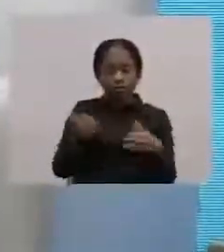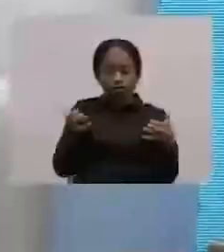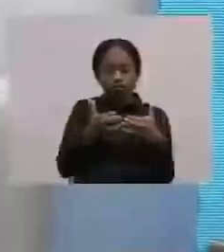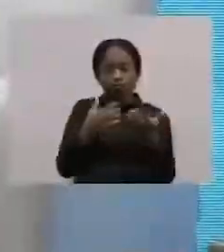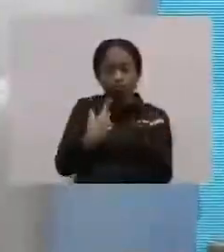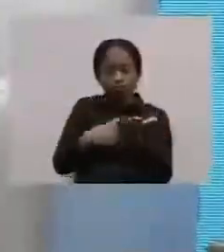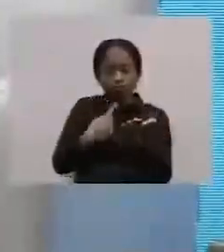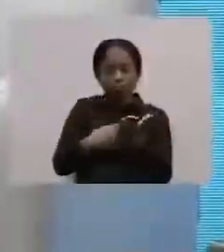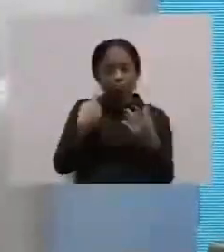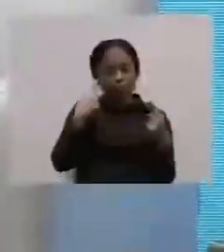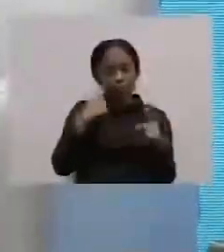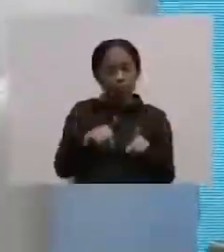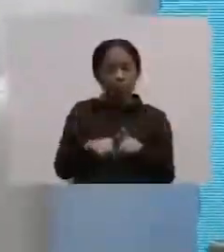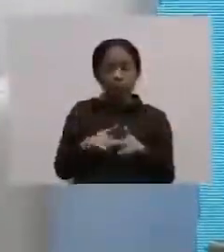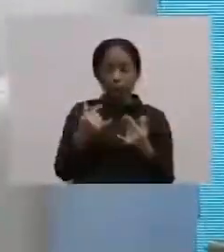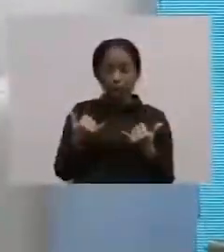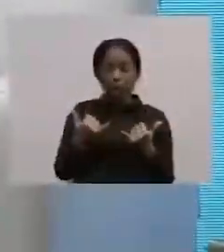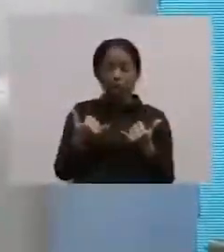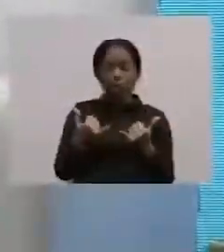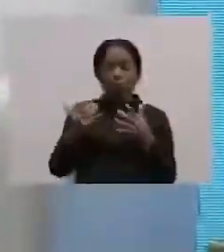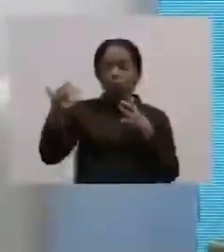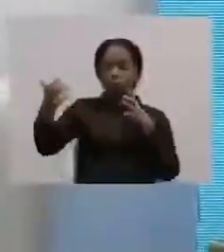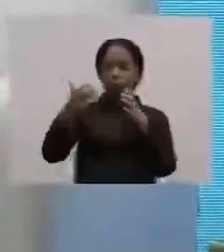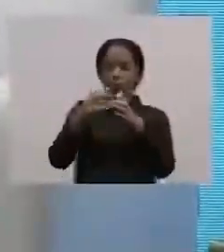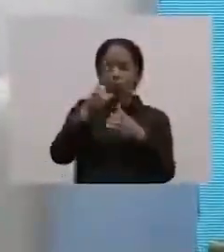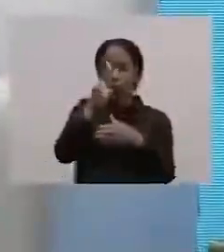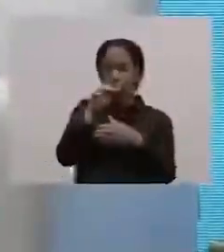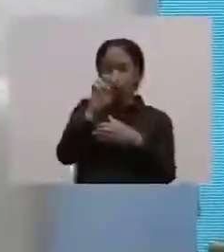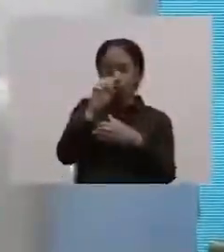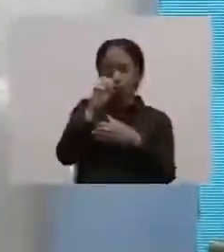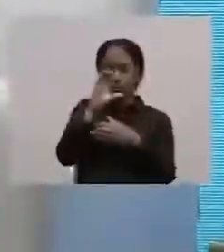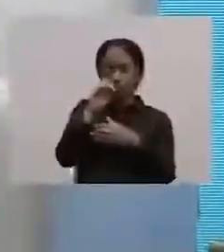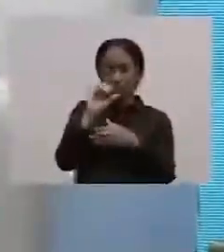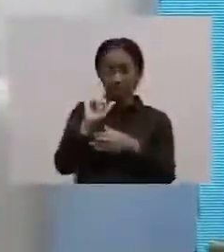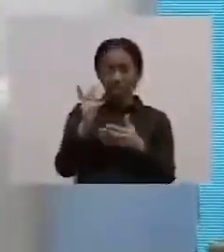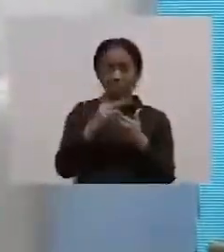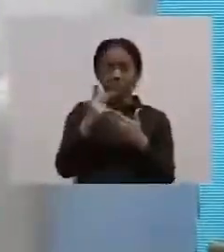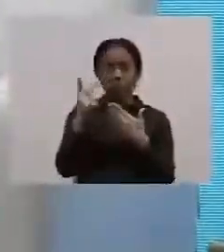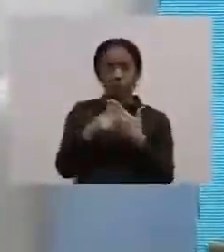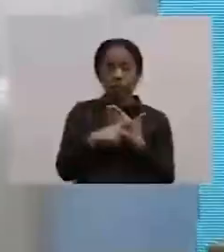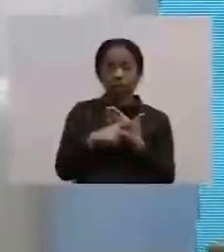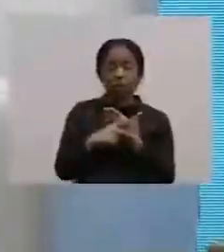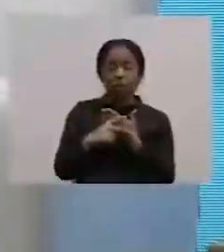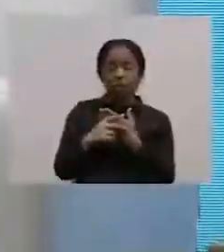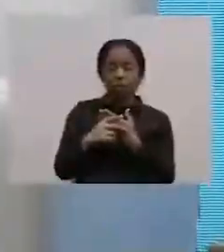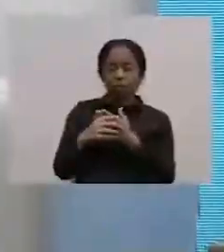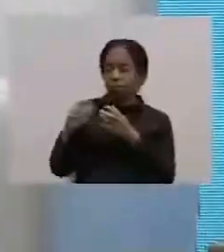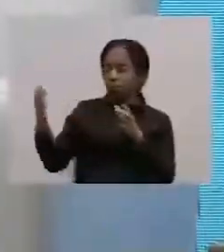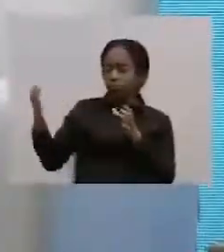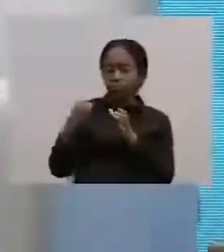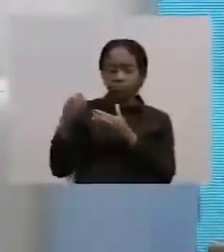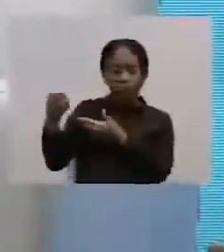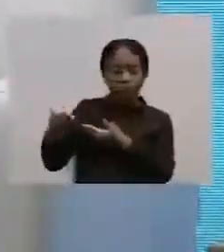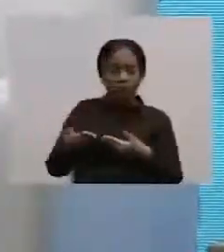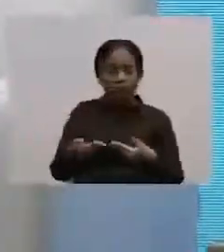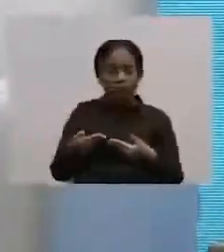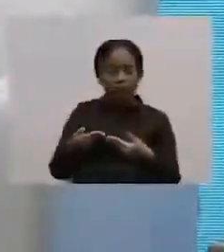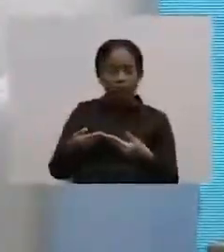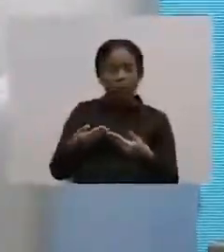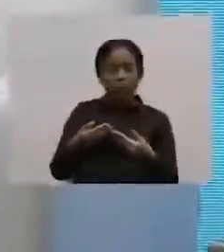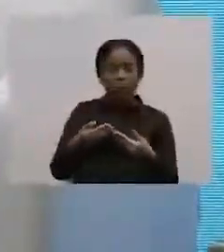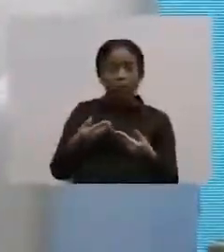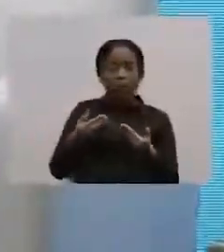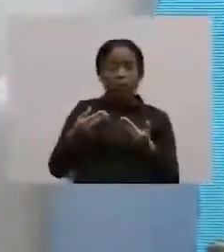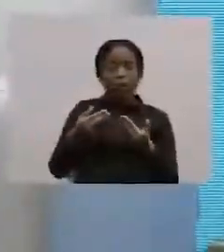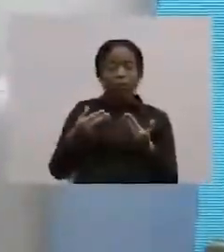Vamos a trabajar ahora con la UNESCO en un proyecto que la Sociedad Dominicana tiene y lo ha invitado a que ellos participen con nosotros.